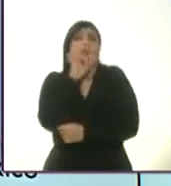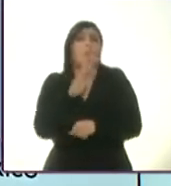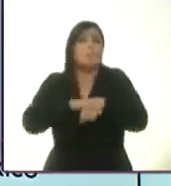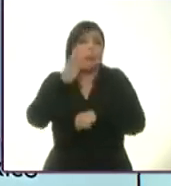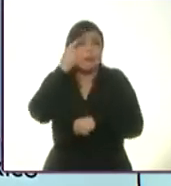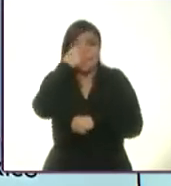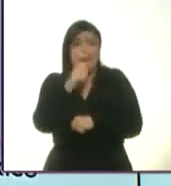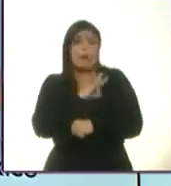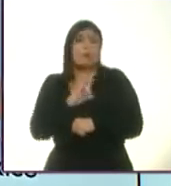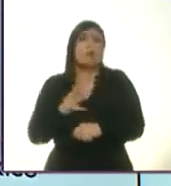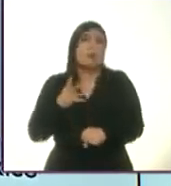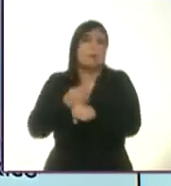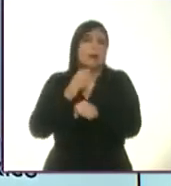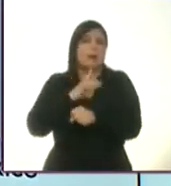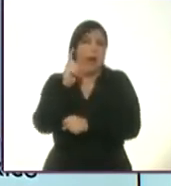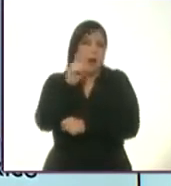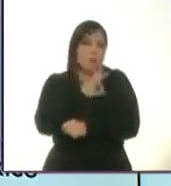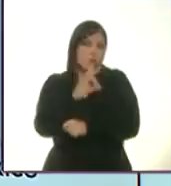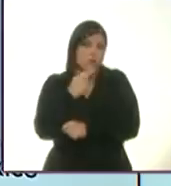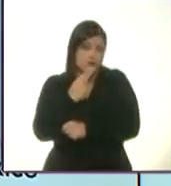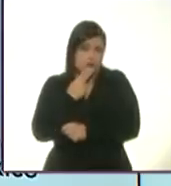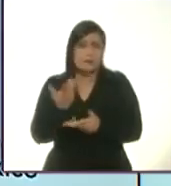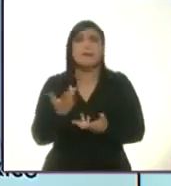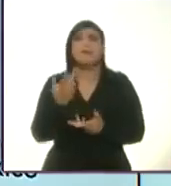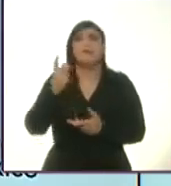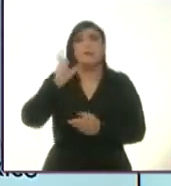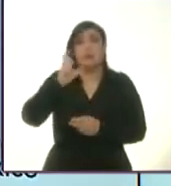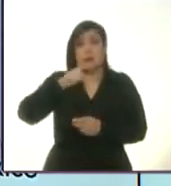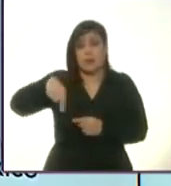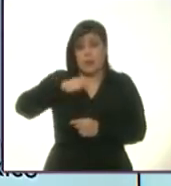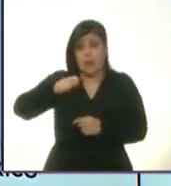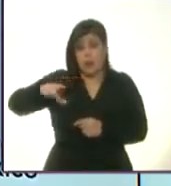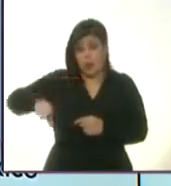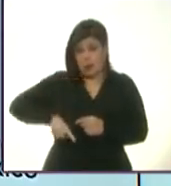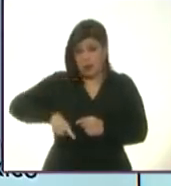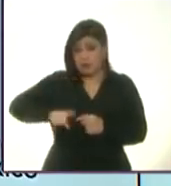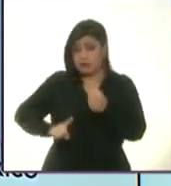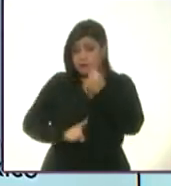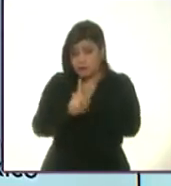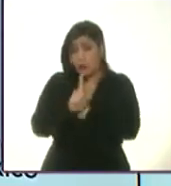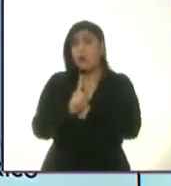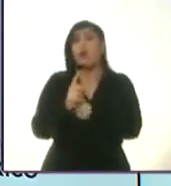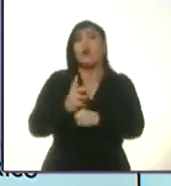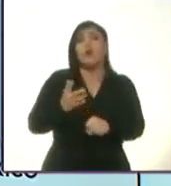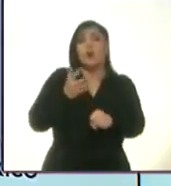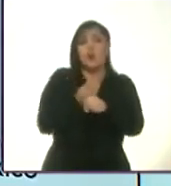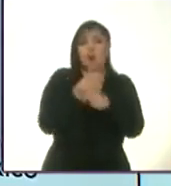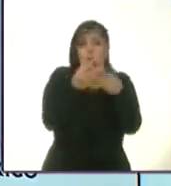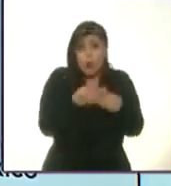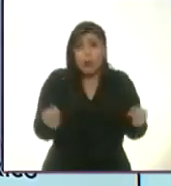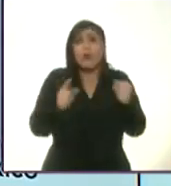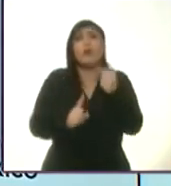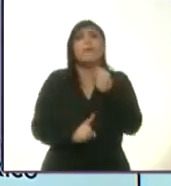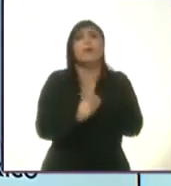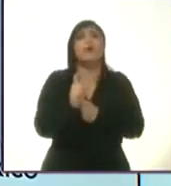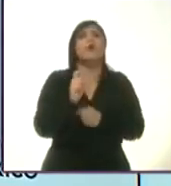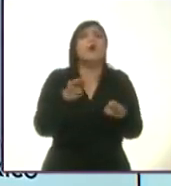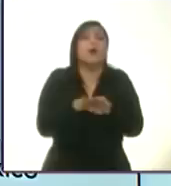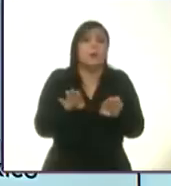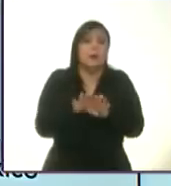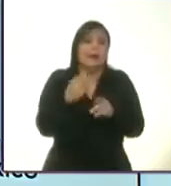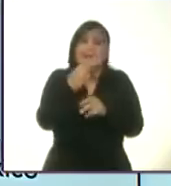conseguir cuando el gobierno es el problema la solución es cambiar al gobierno